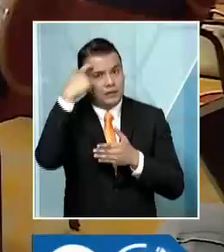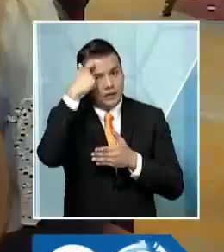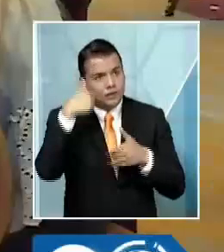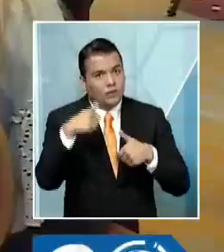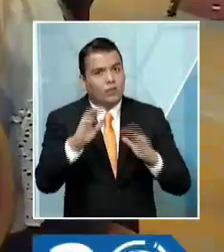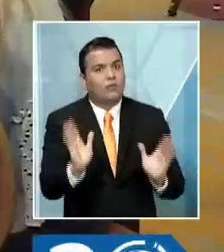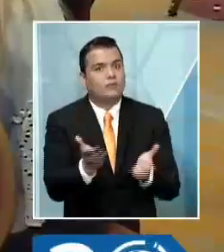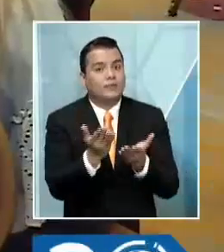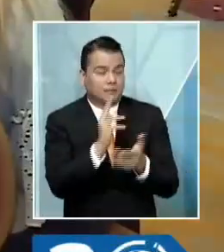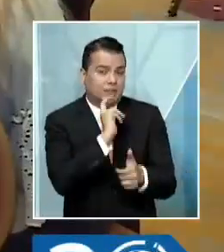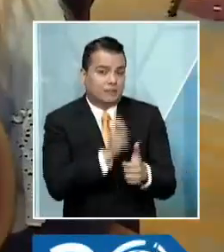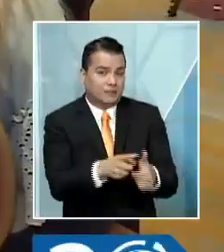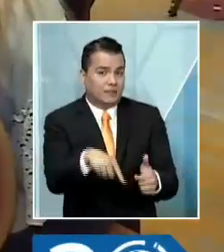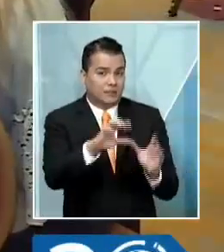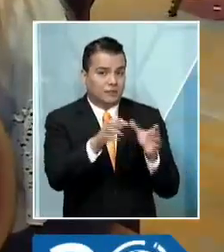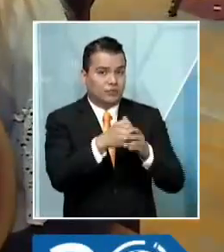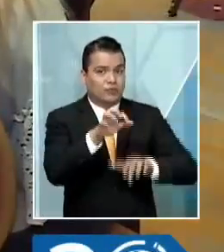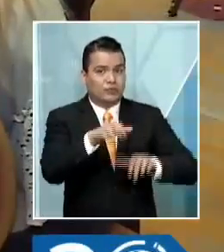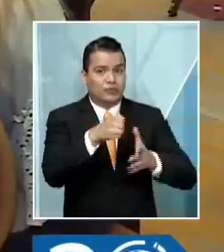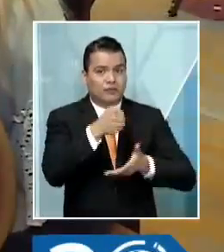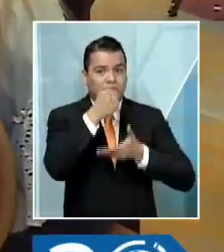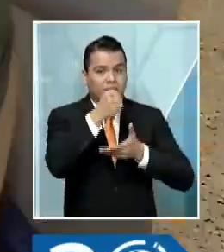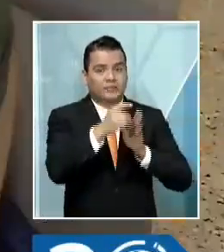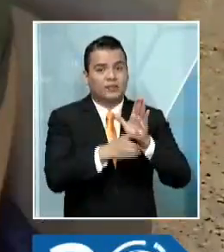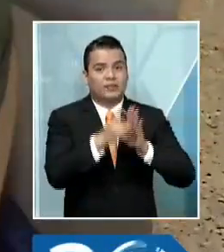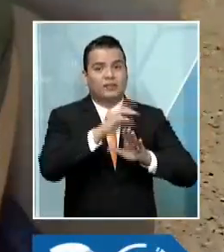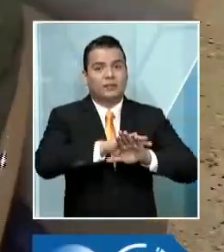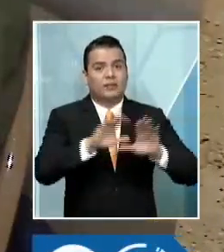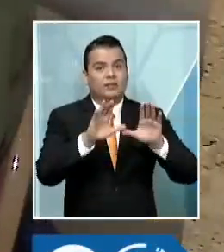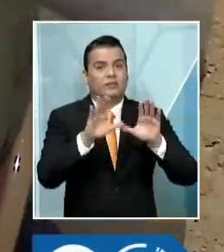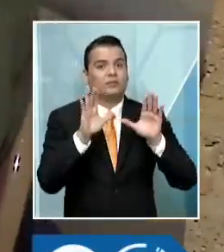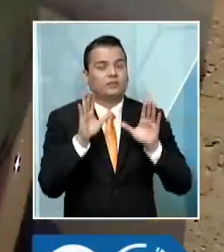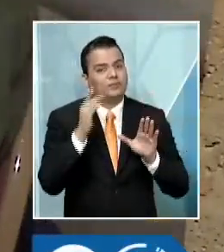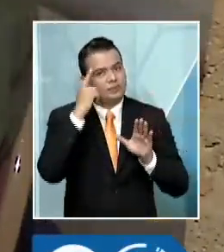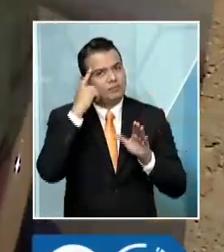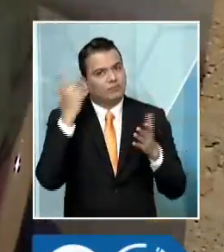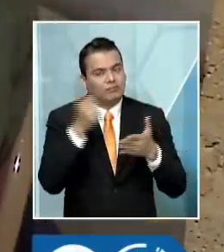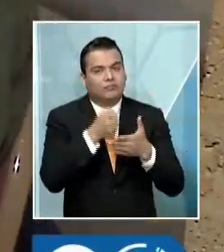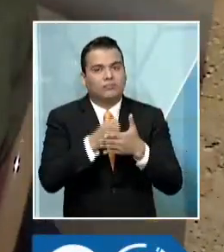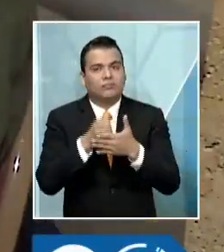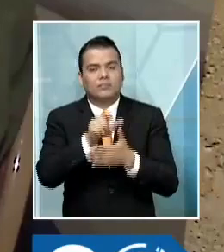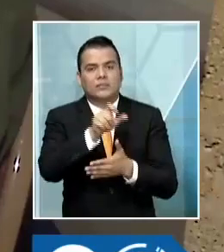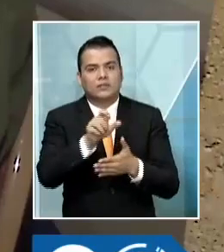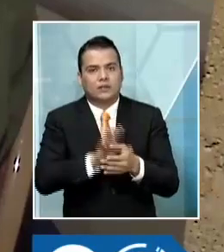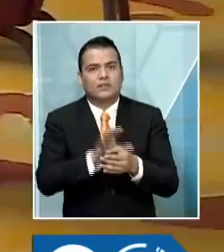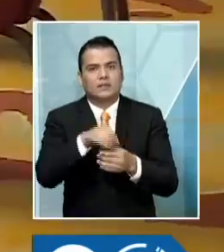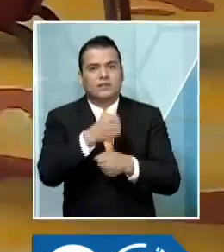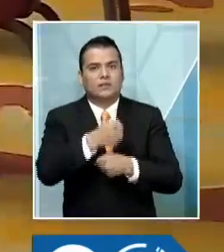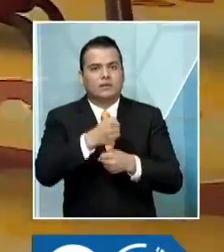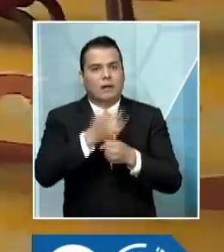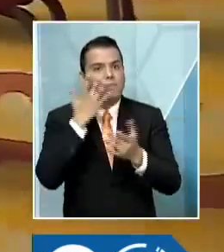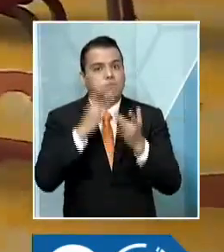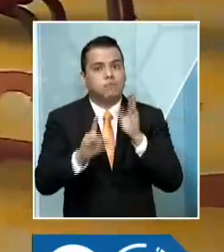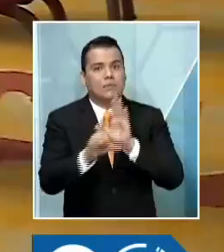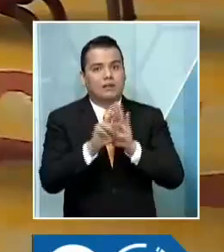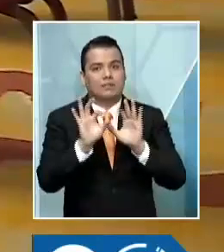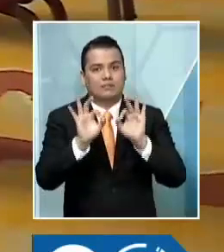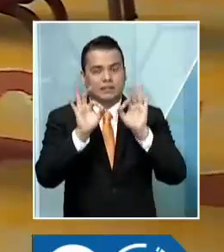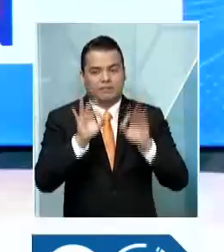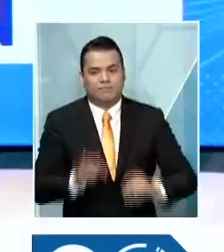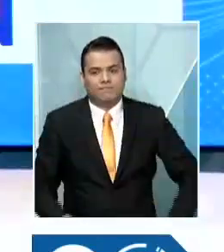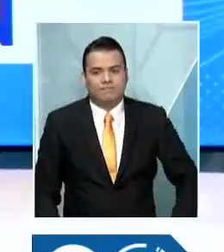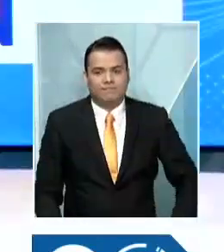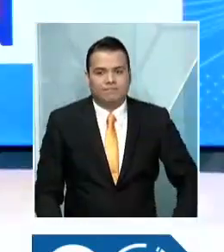potencializar desde la Secretaría de Desarrollo Económico y así lograr tener más personas dentro de la legalidad y la formalidad económica de la